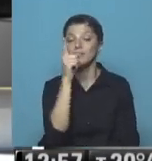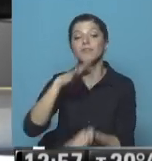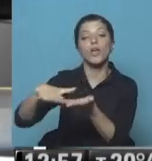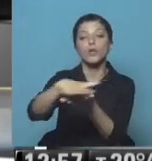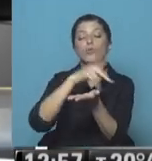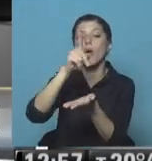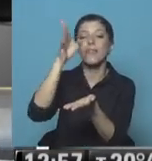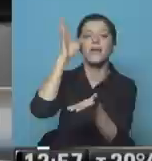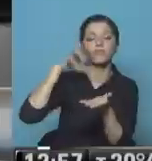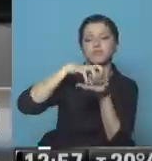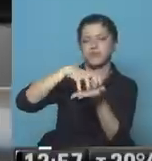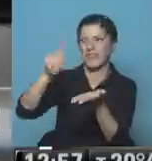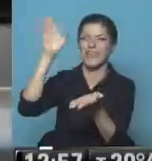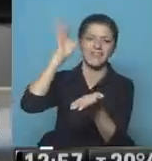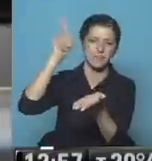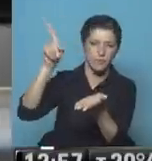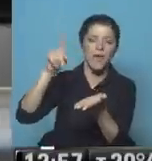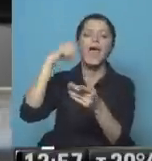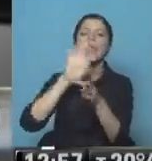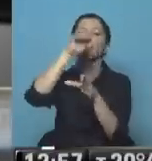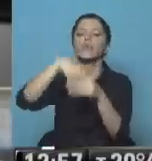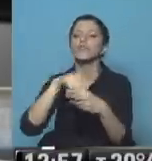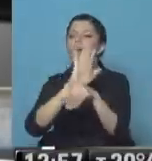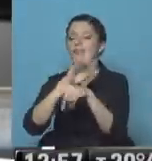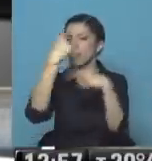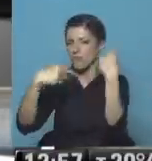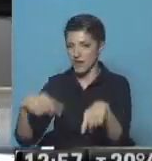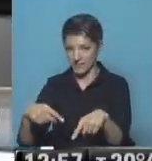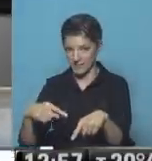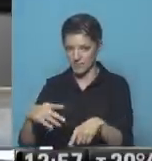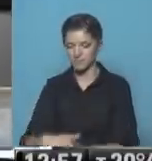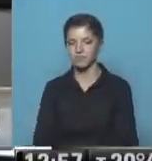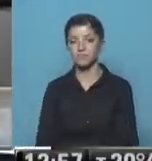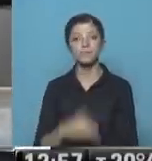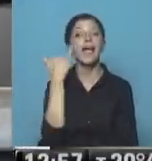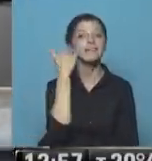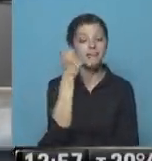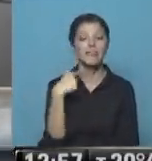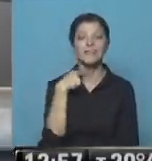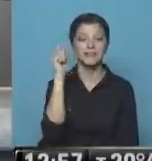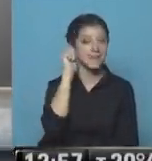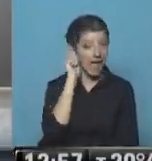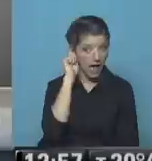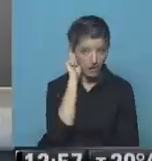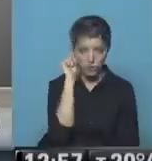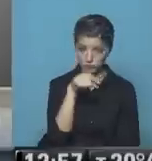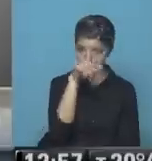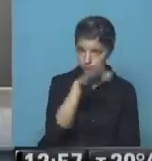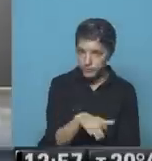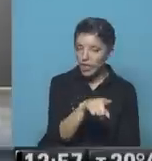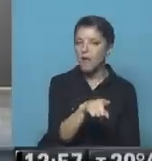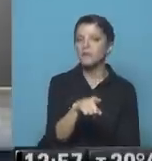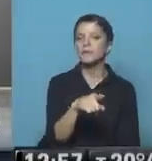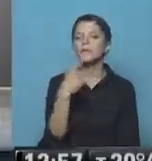la Toscana italiana frecuentada por artistas y la alta sociedad de Florencia. Ya a los 13 años, nuestro personaje manifestó